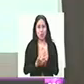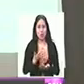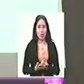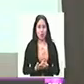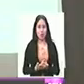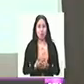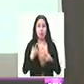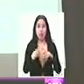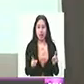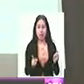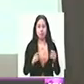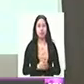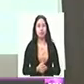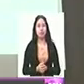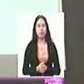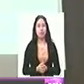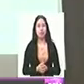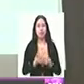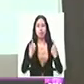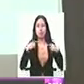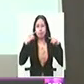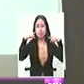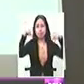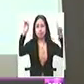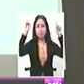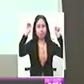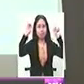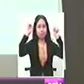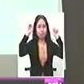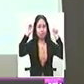sin embargo, se ha logrado